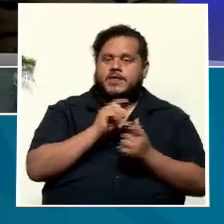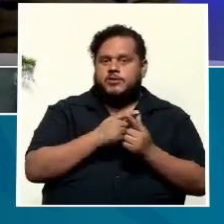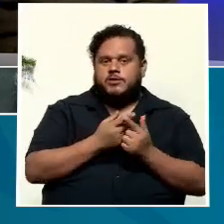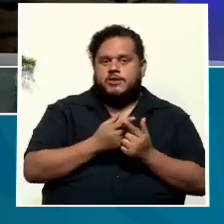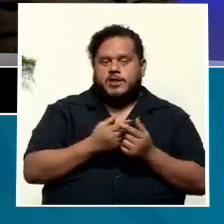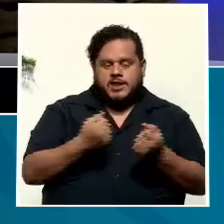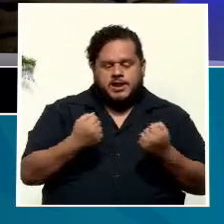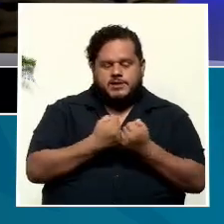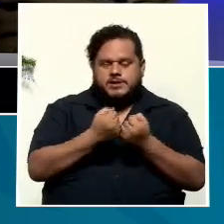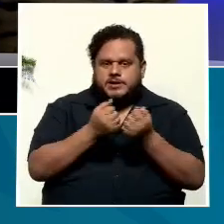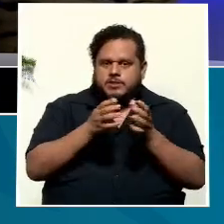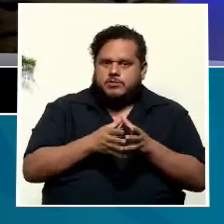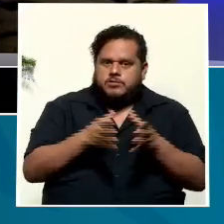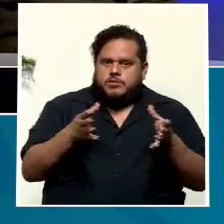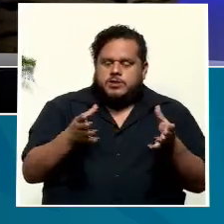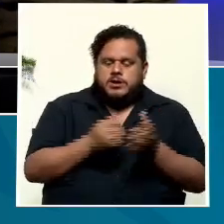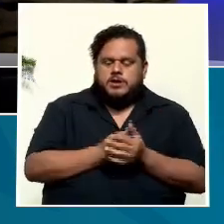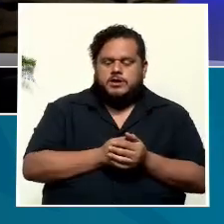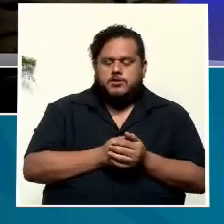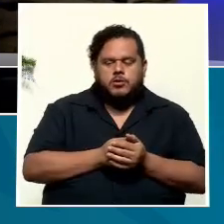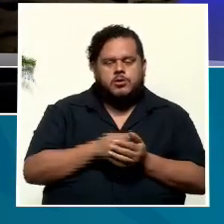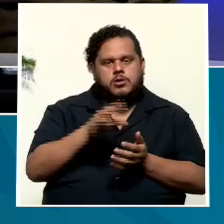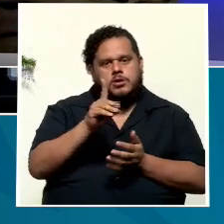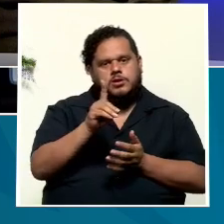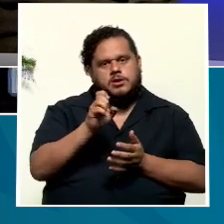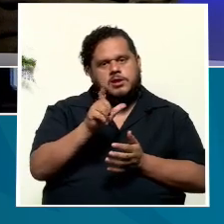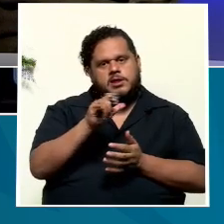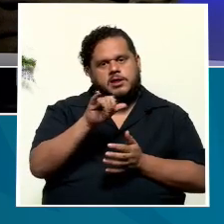reto es enorme, o sea, son delitos muy